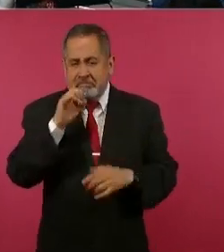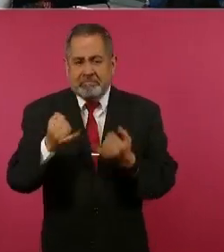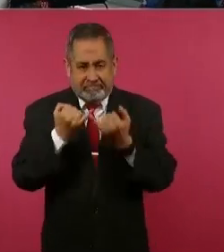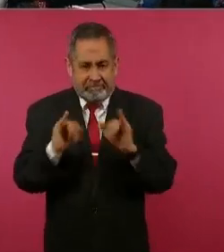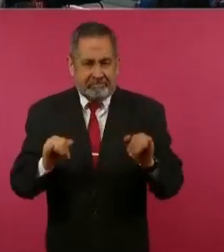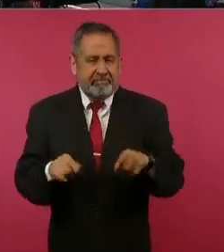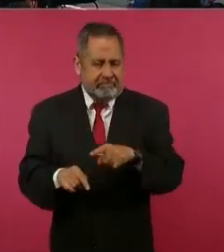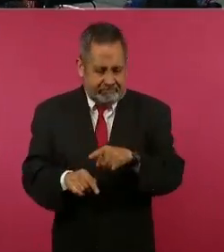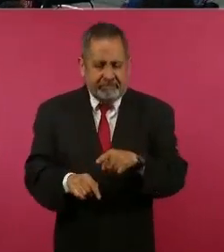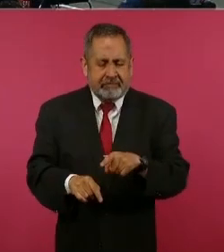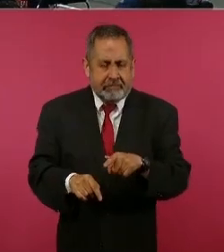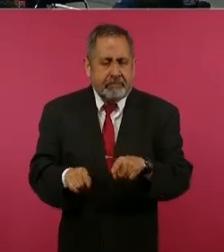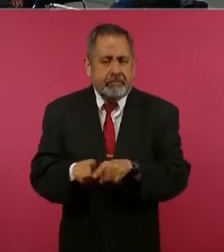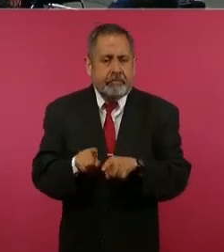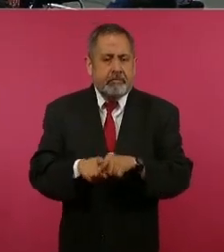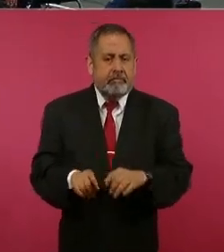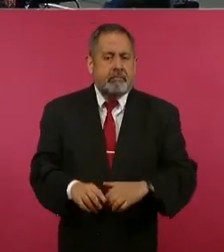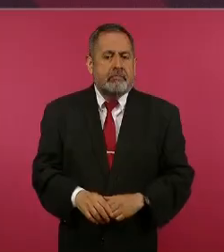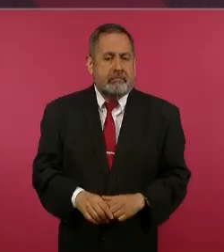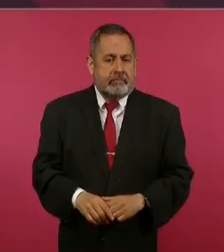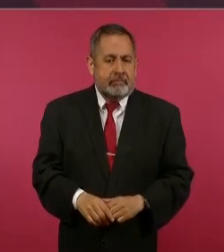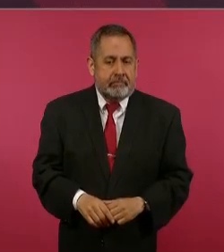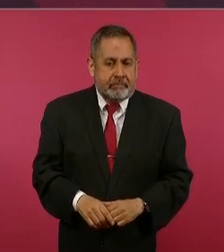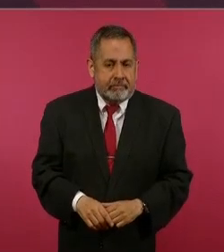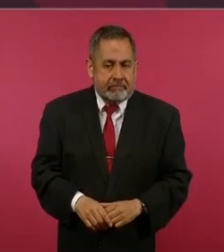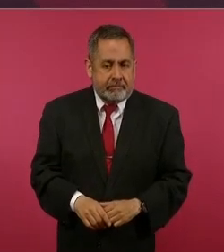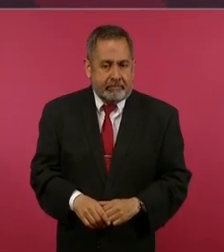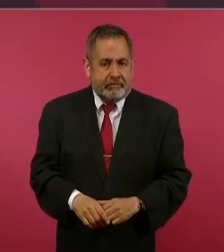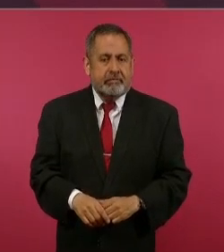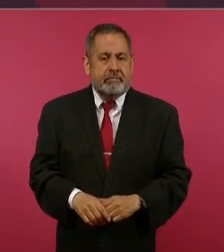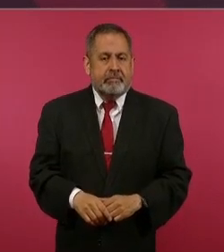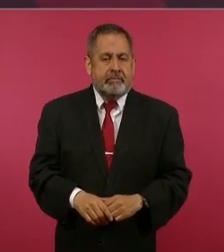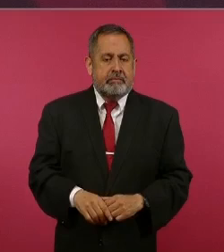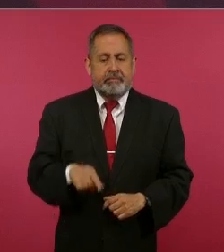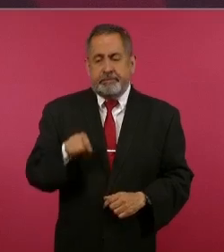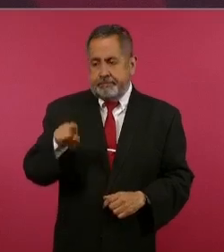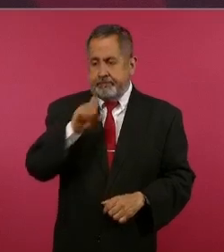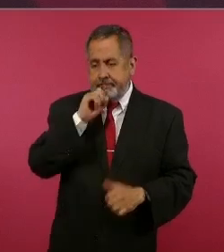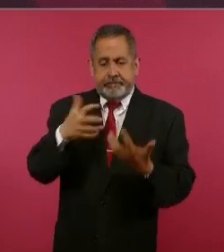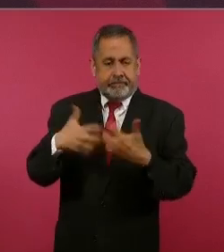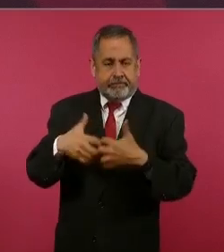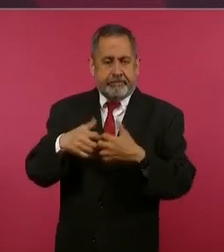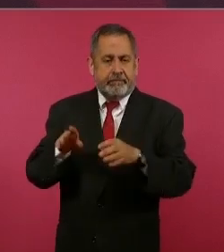inaugurar ya la